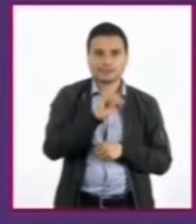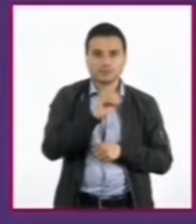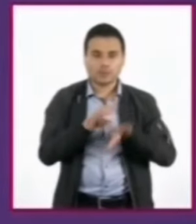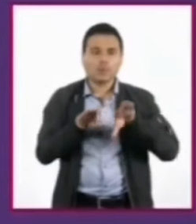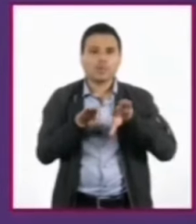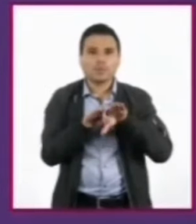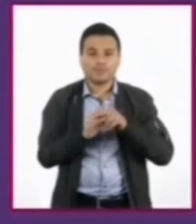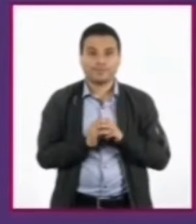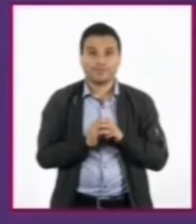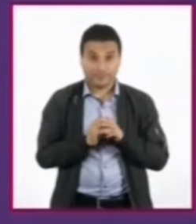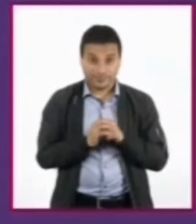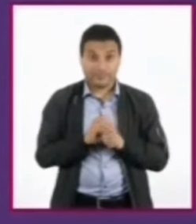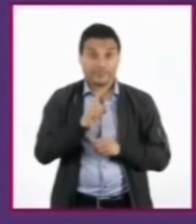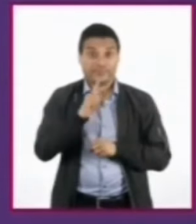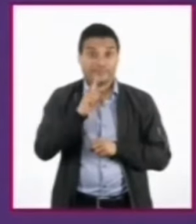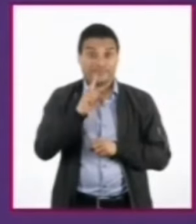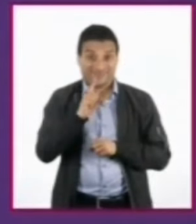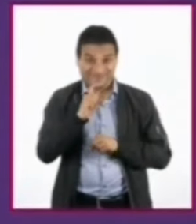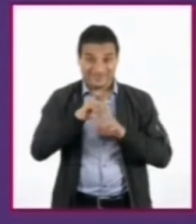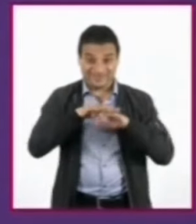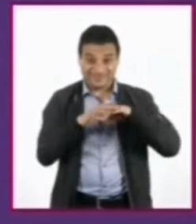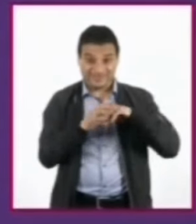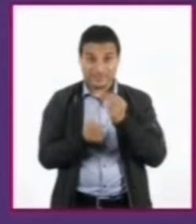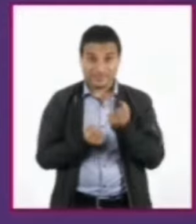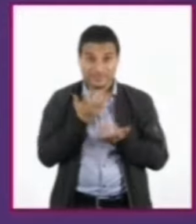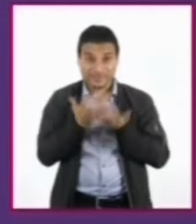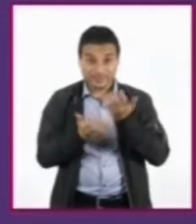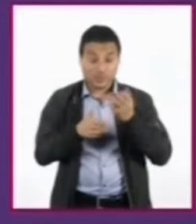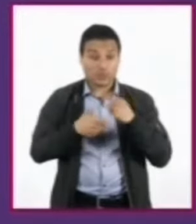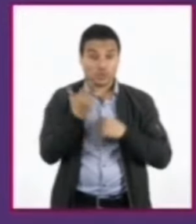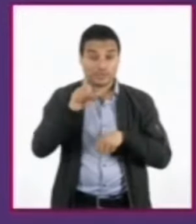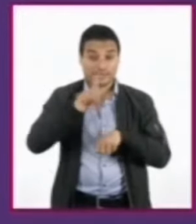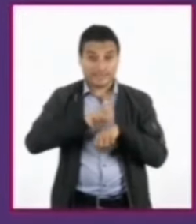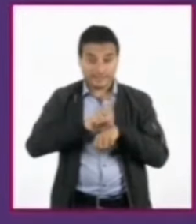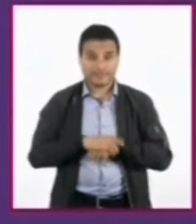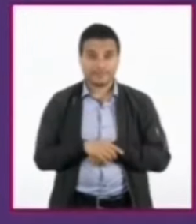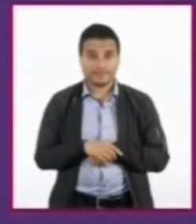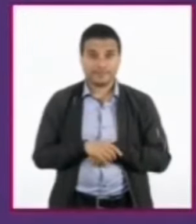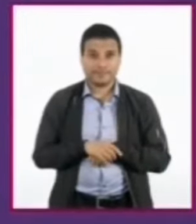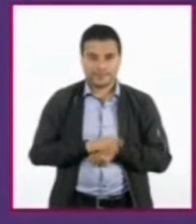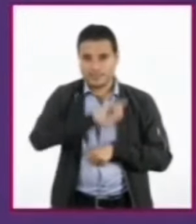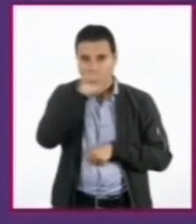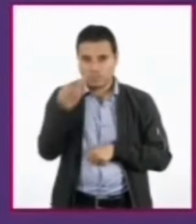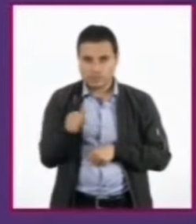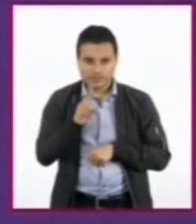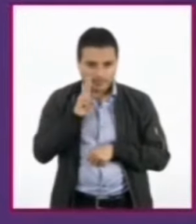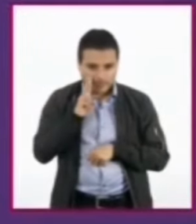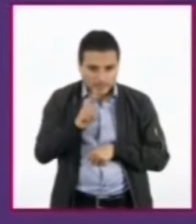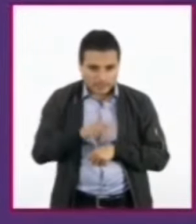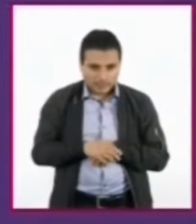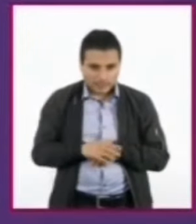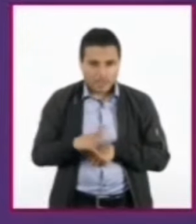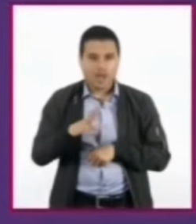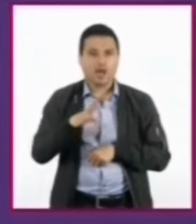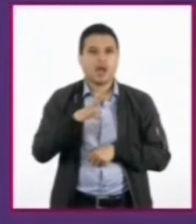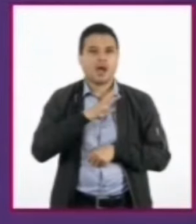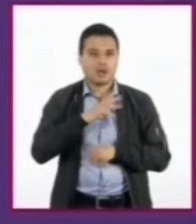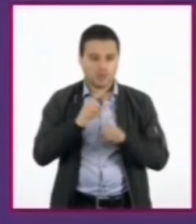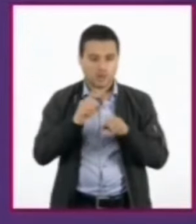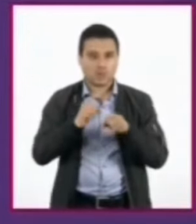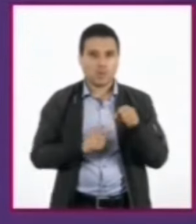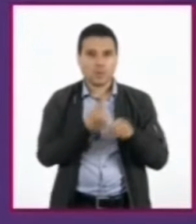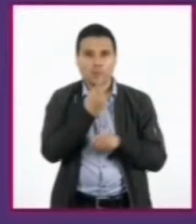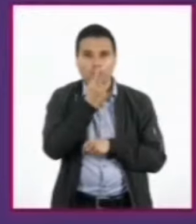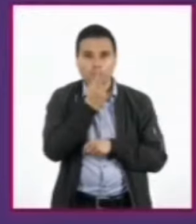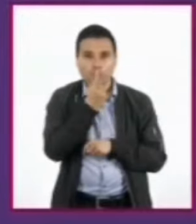mercurio líquido en presencia de aire durante 12 días. Observó entonces que se formaba un sólido color rojo encima